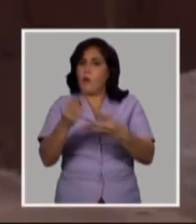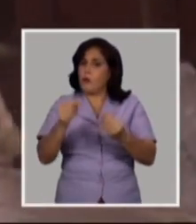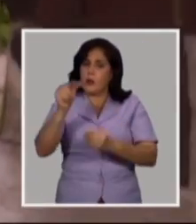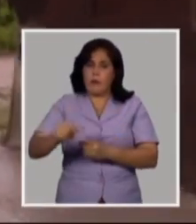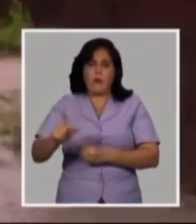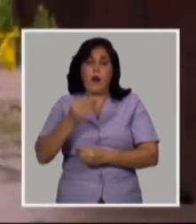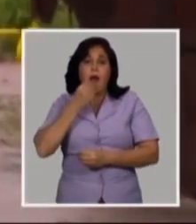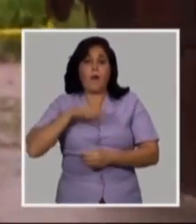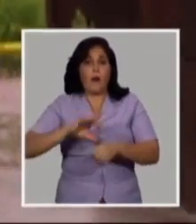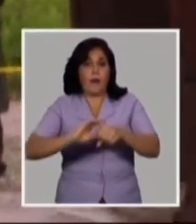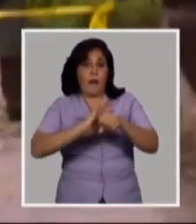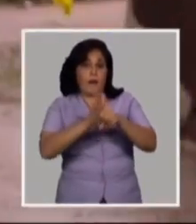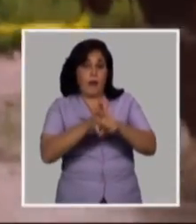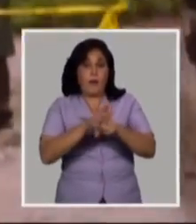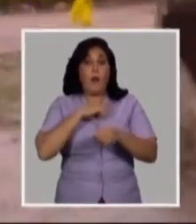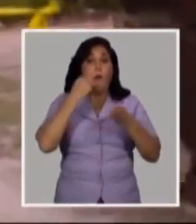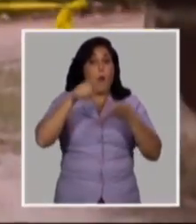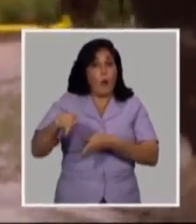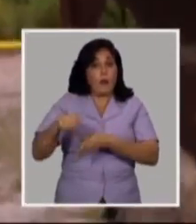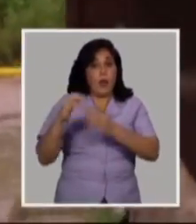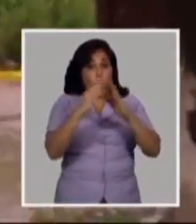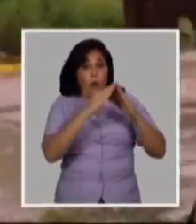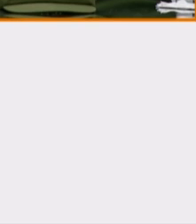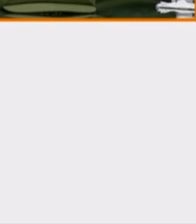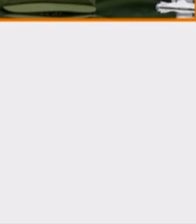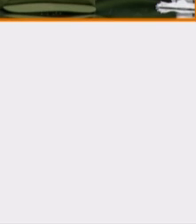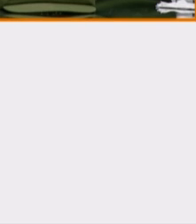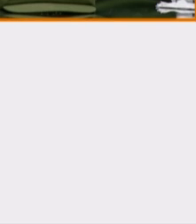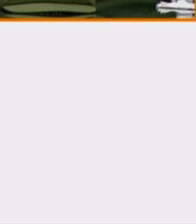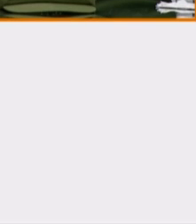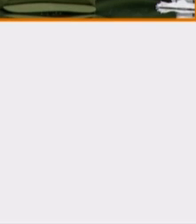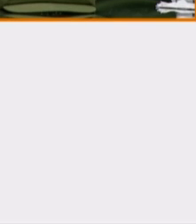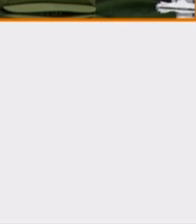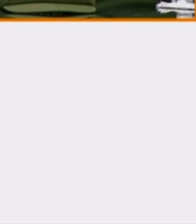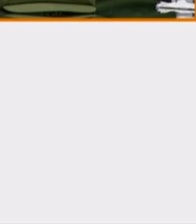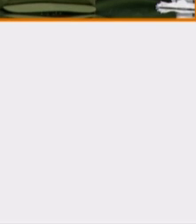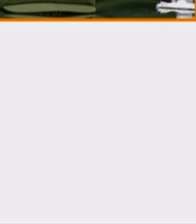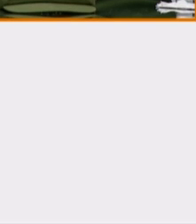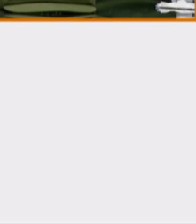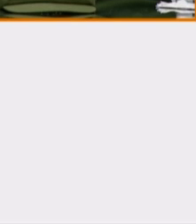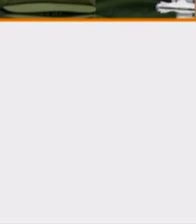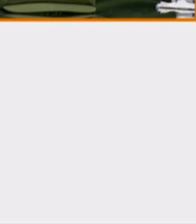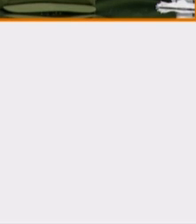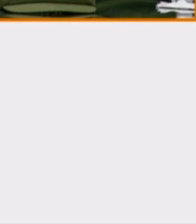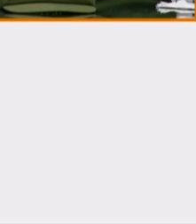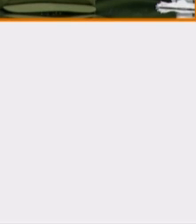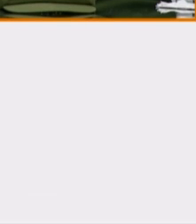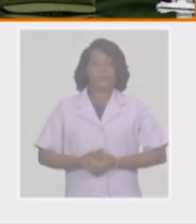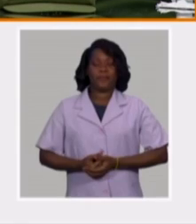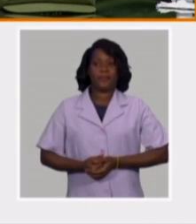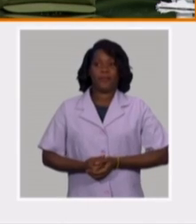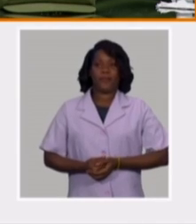presencia de adultos y niños en parques y centros de esparcimiento cuba había logrado contener el virus hasta una tasa de contagio de